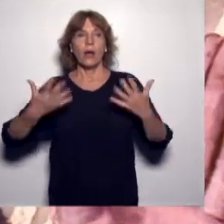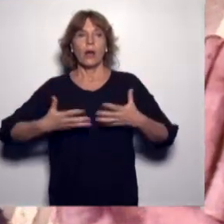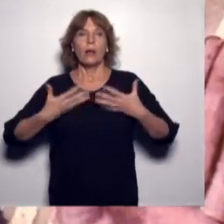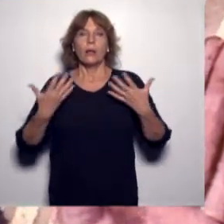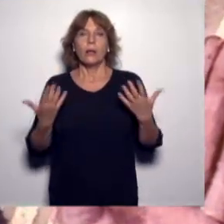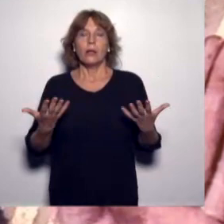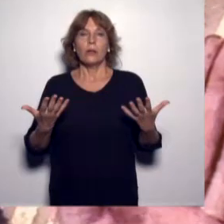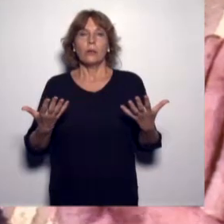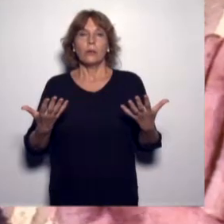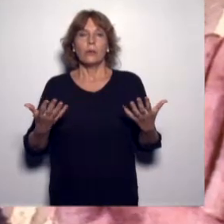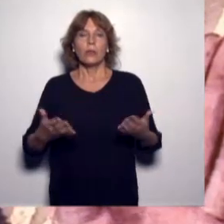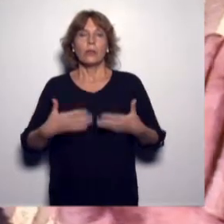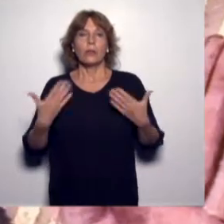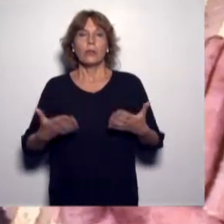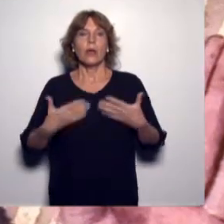aleluya,